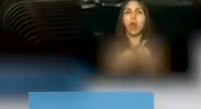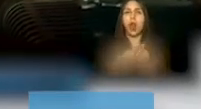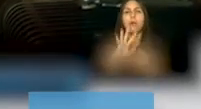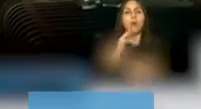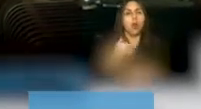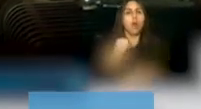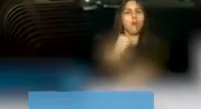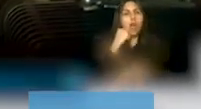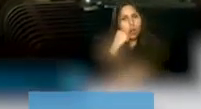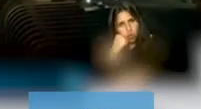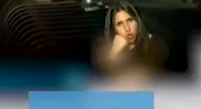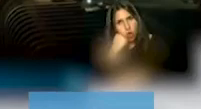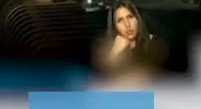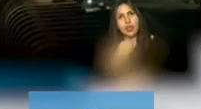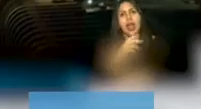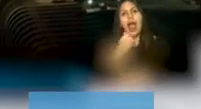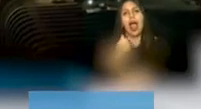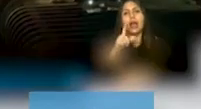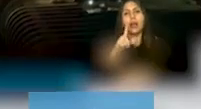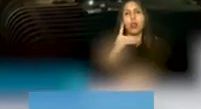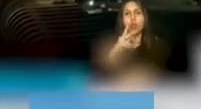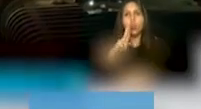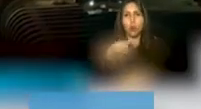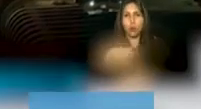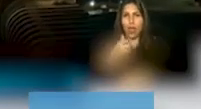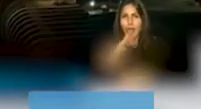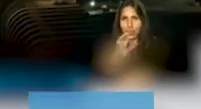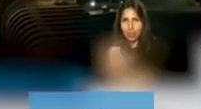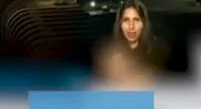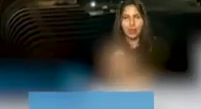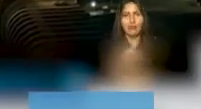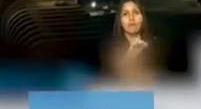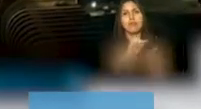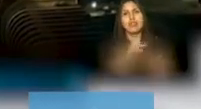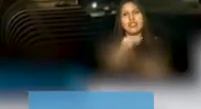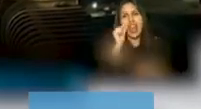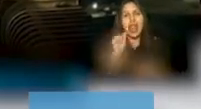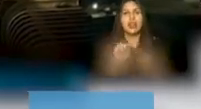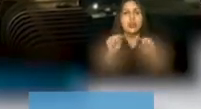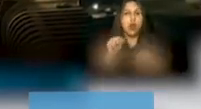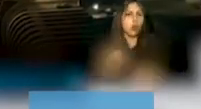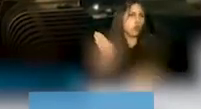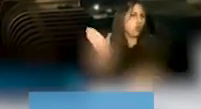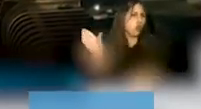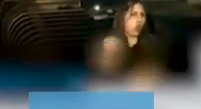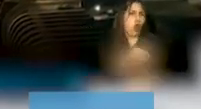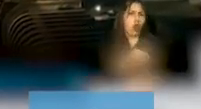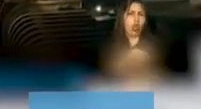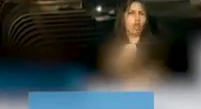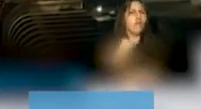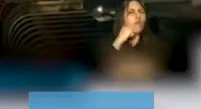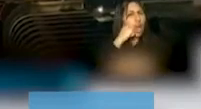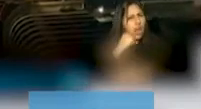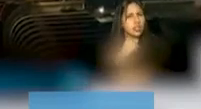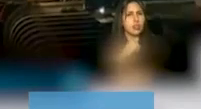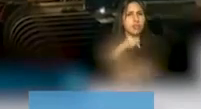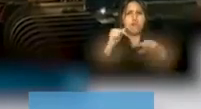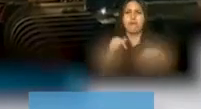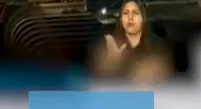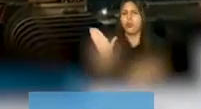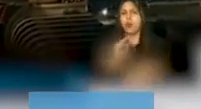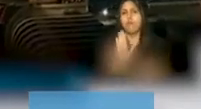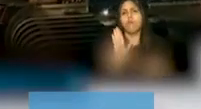blanco, la incertidumbre, ajustes, la amenaza de aquello que lo habían acusado, ¿se acuerdan? Aquella